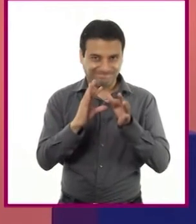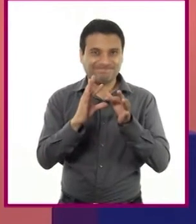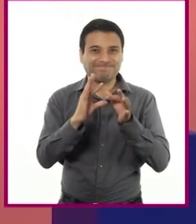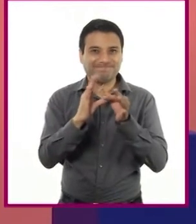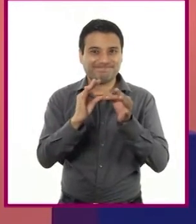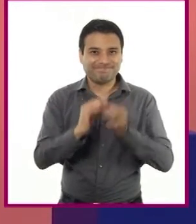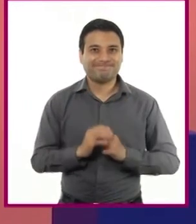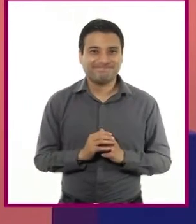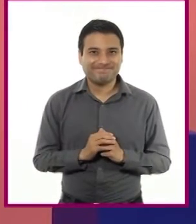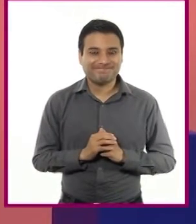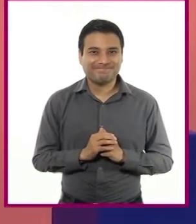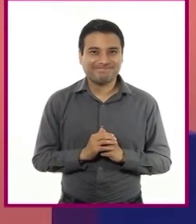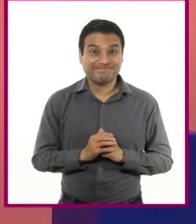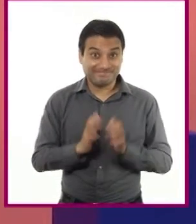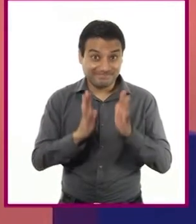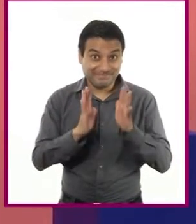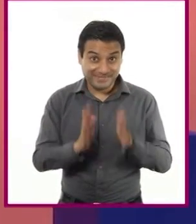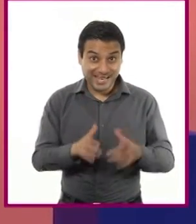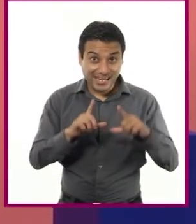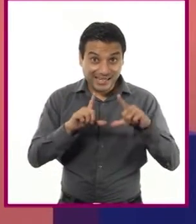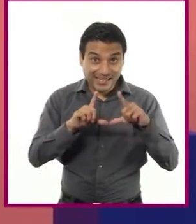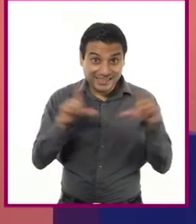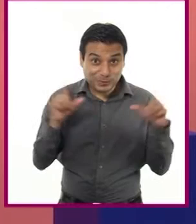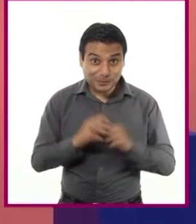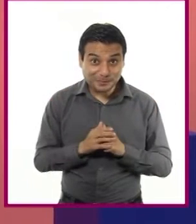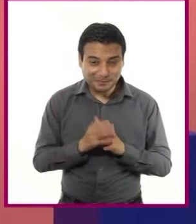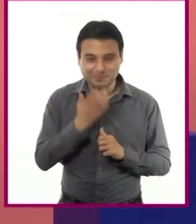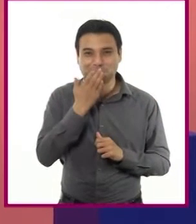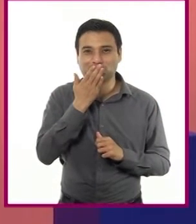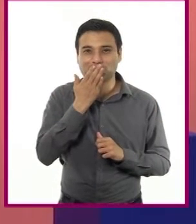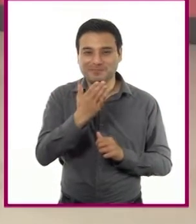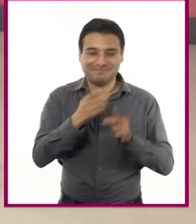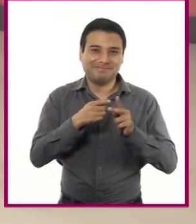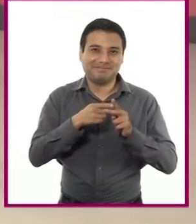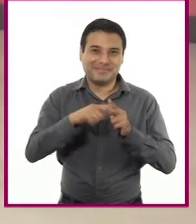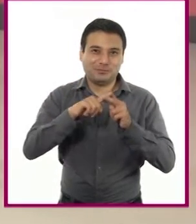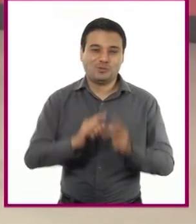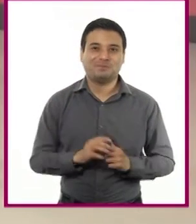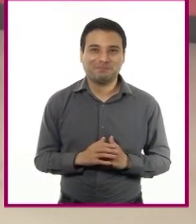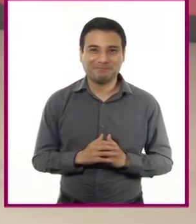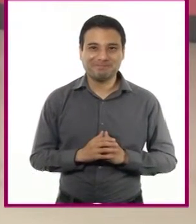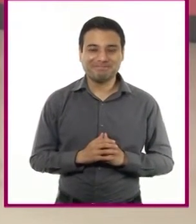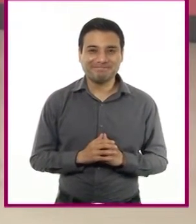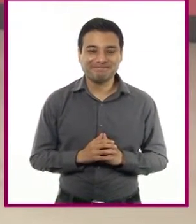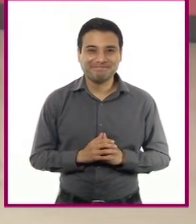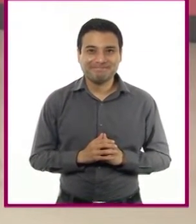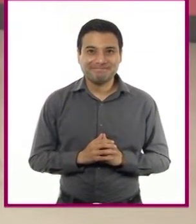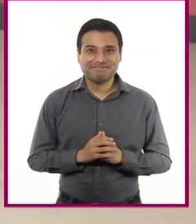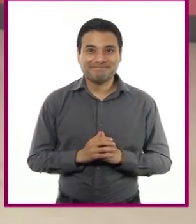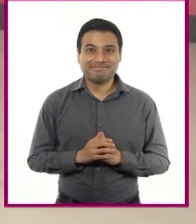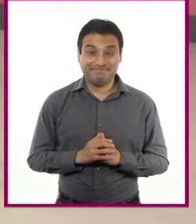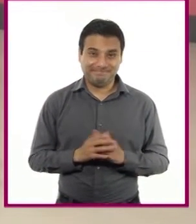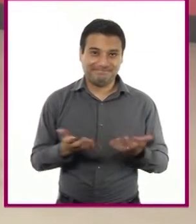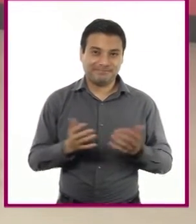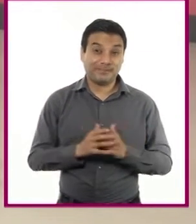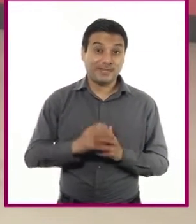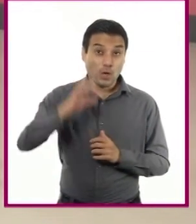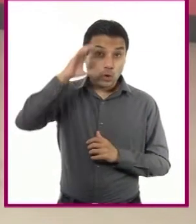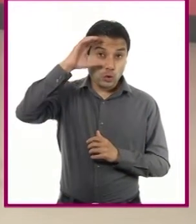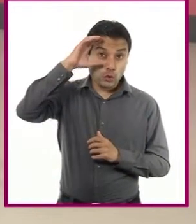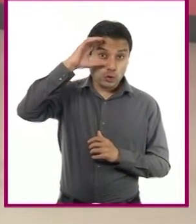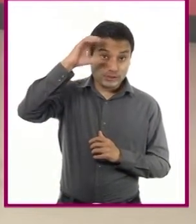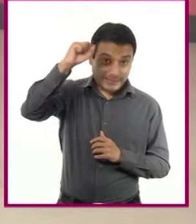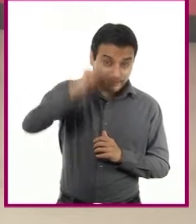apropiación. ¿Listas y listos? Muy bien, iniciemos. En conceptos, conceptos y